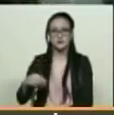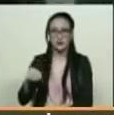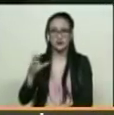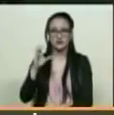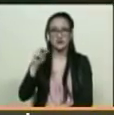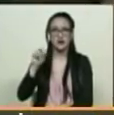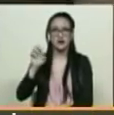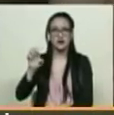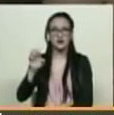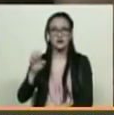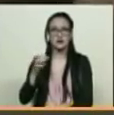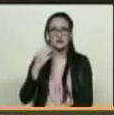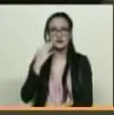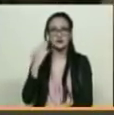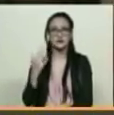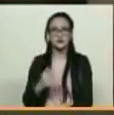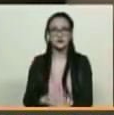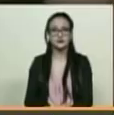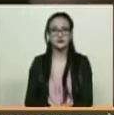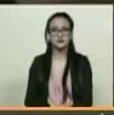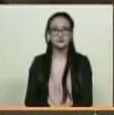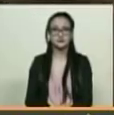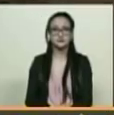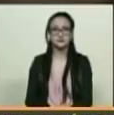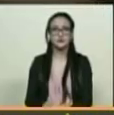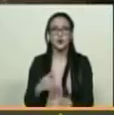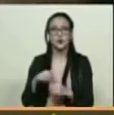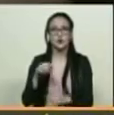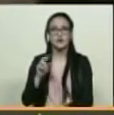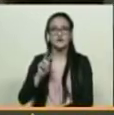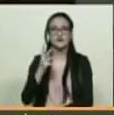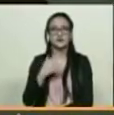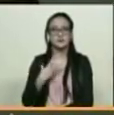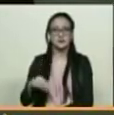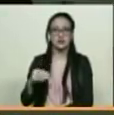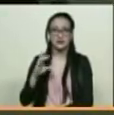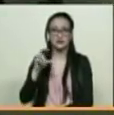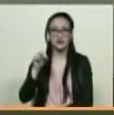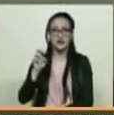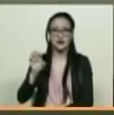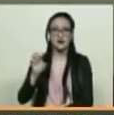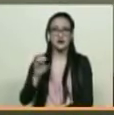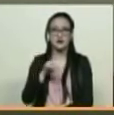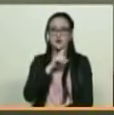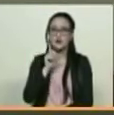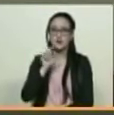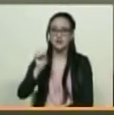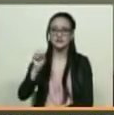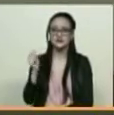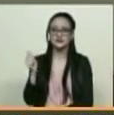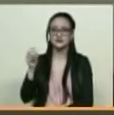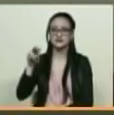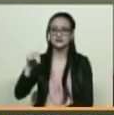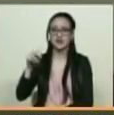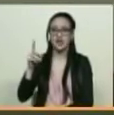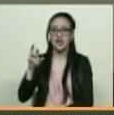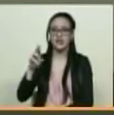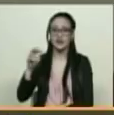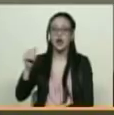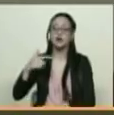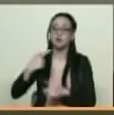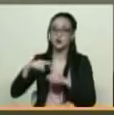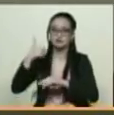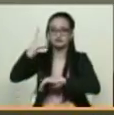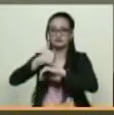la doctora Tibisay Lucena, Sandra Oblitas, vicepresidenta del Poder Electoral, y la rectora Tania